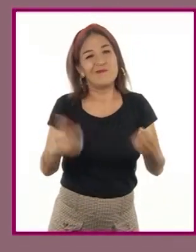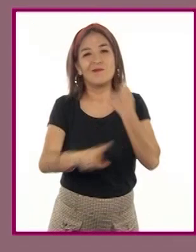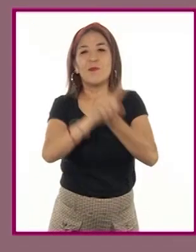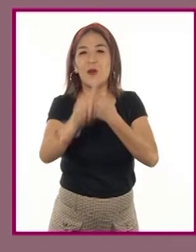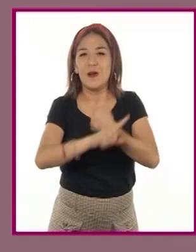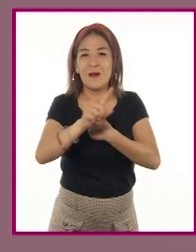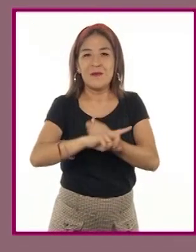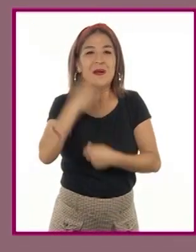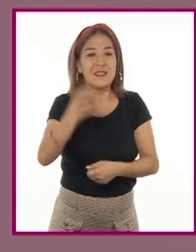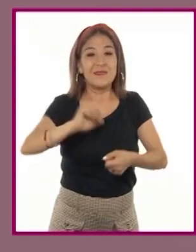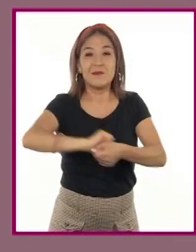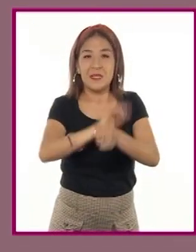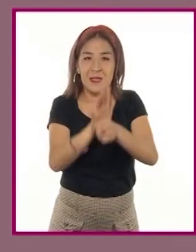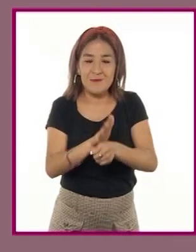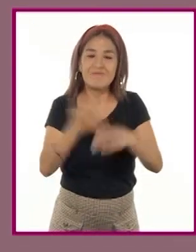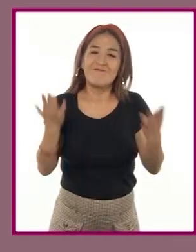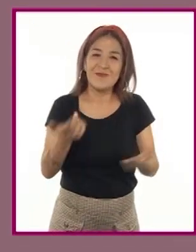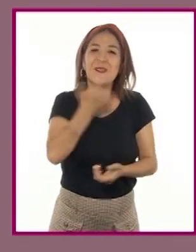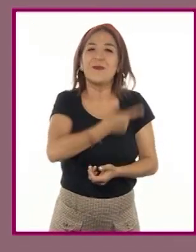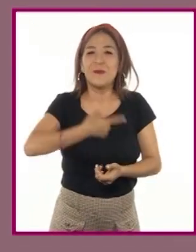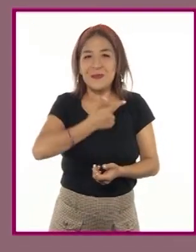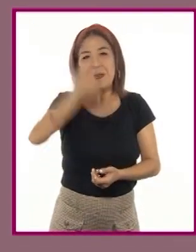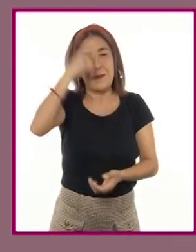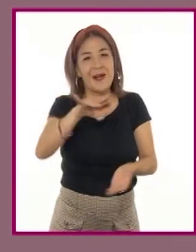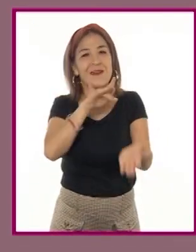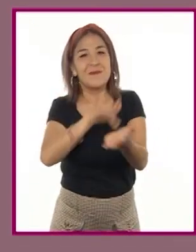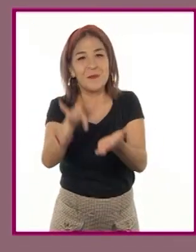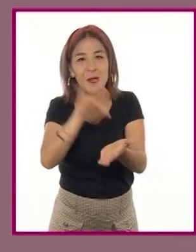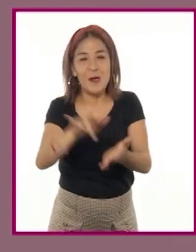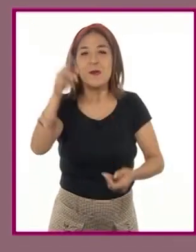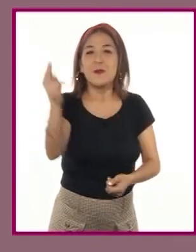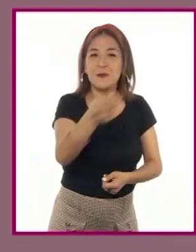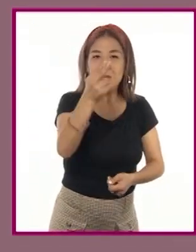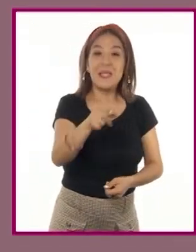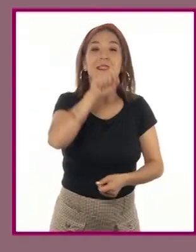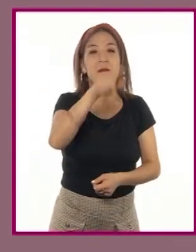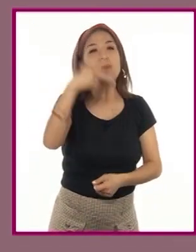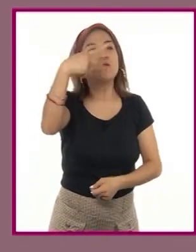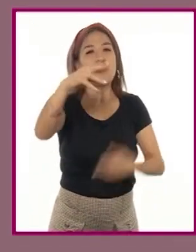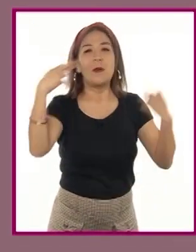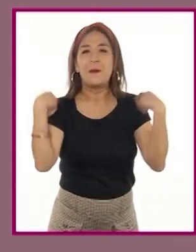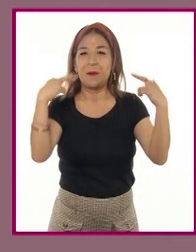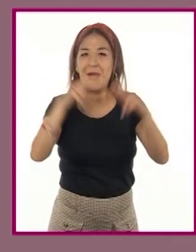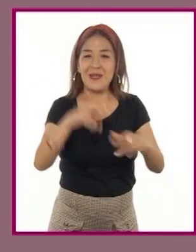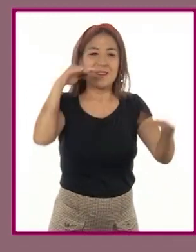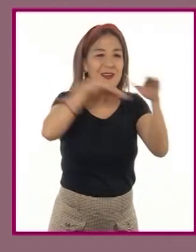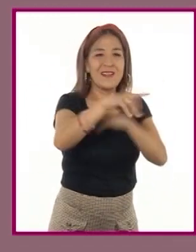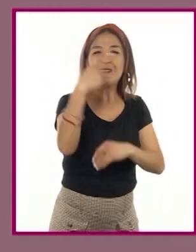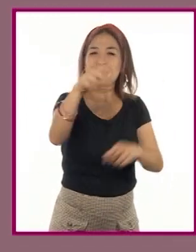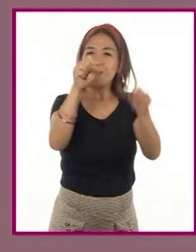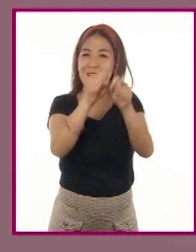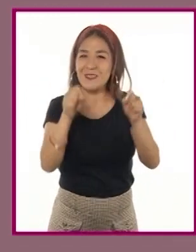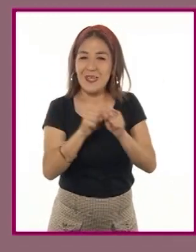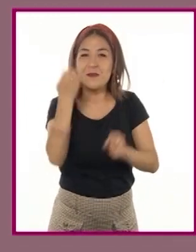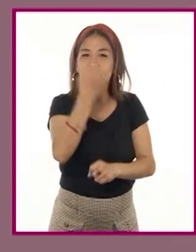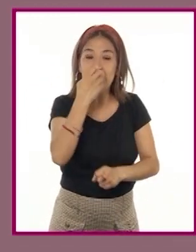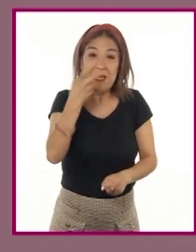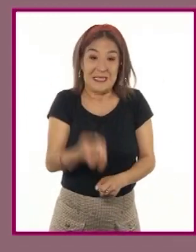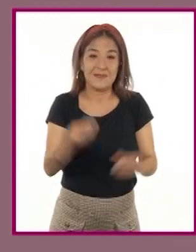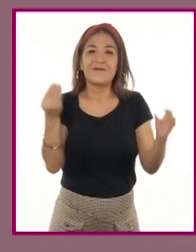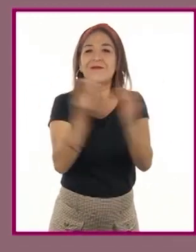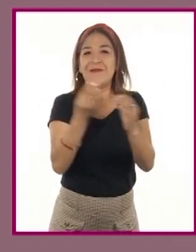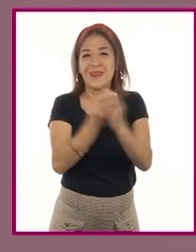sanitaria, ha sido un placer poder apoyarlos a ustedes y a sus docentes de aula con estas clases por